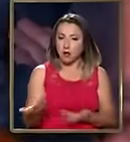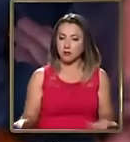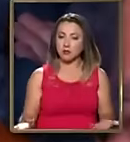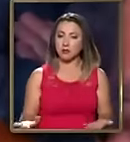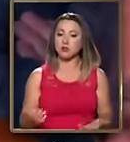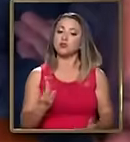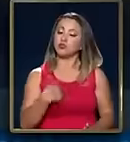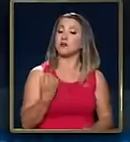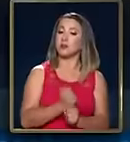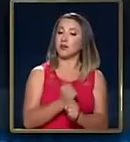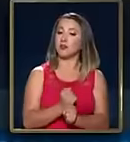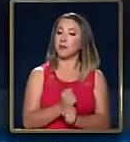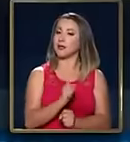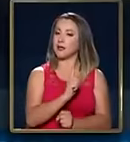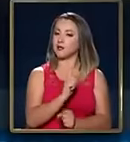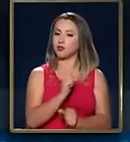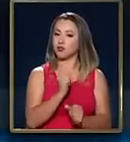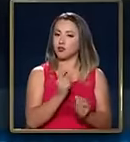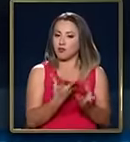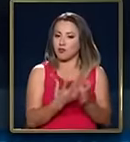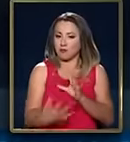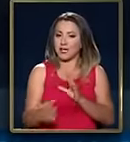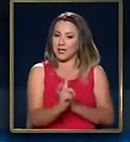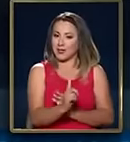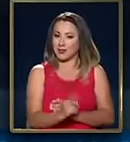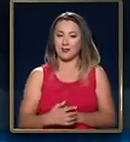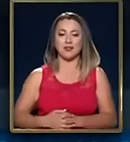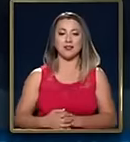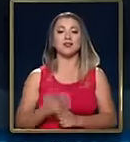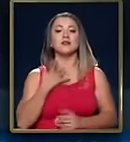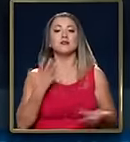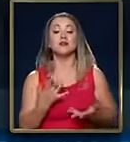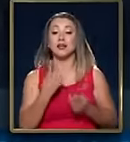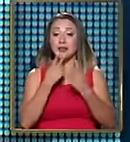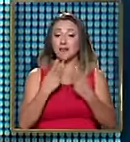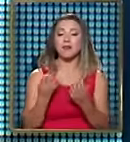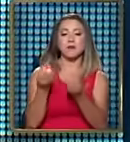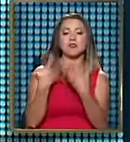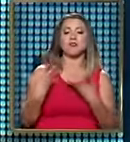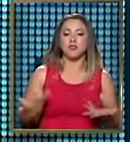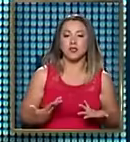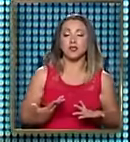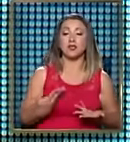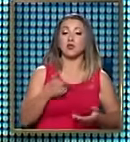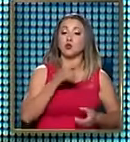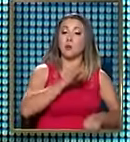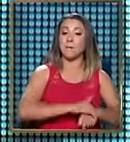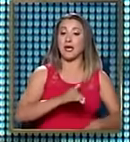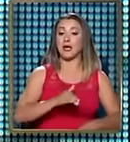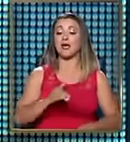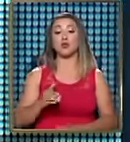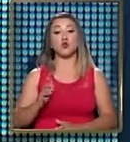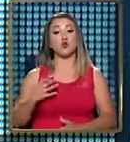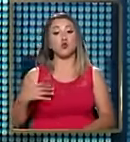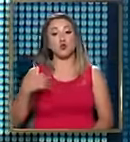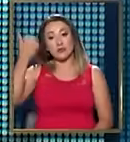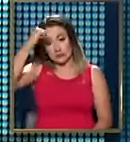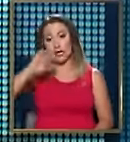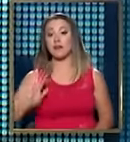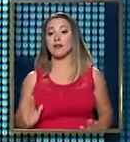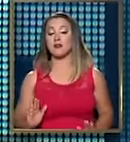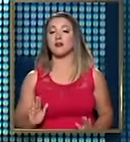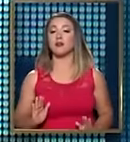Estamos trabajando para que aquello no suceda, ¿verdad? Porque la vida me ha enseñado que como pecas pagas. Porque con el